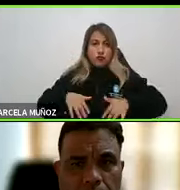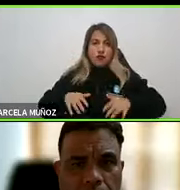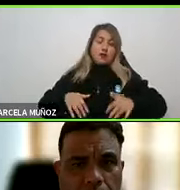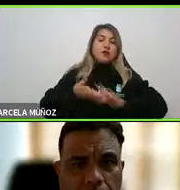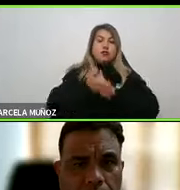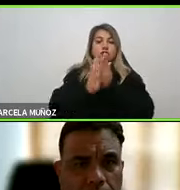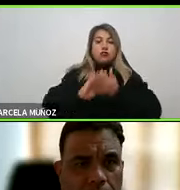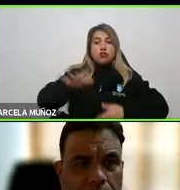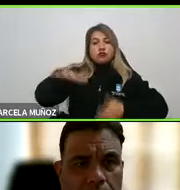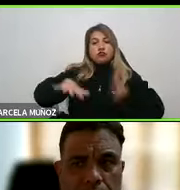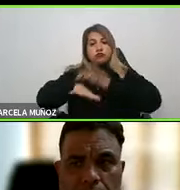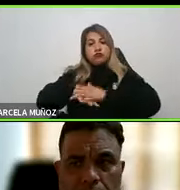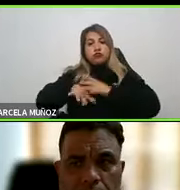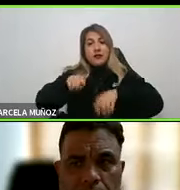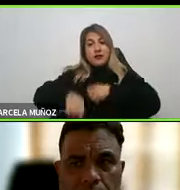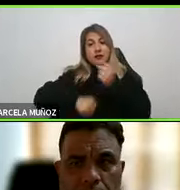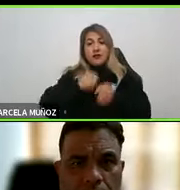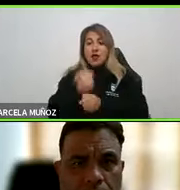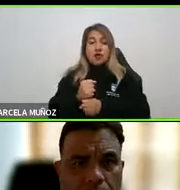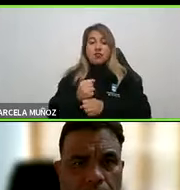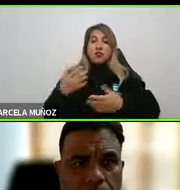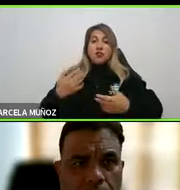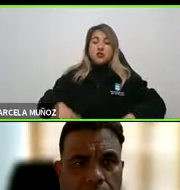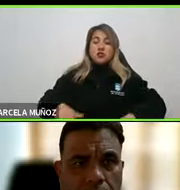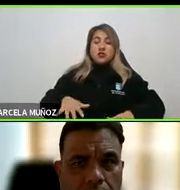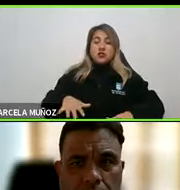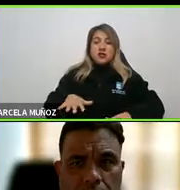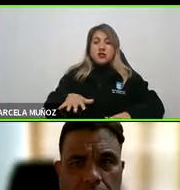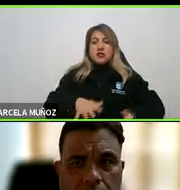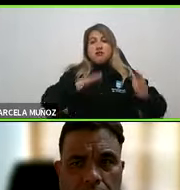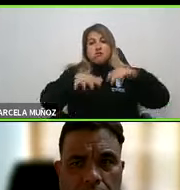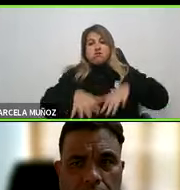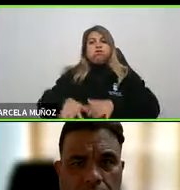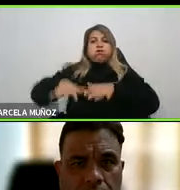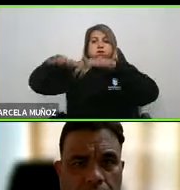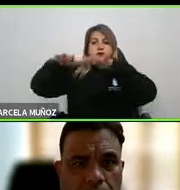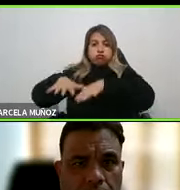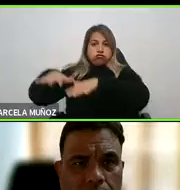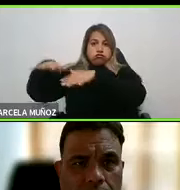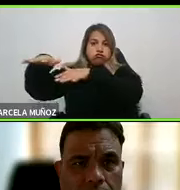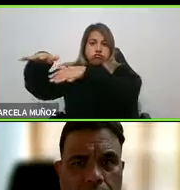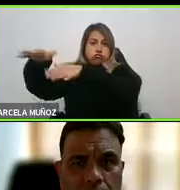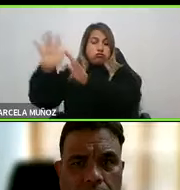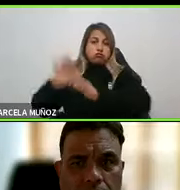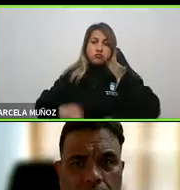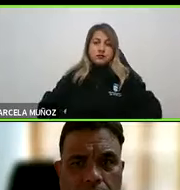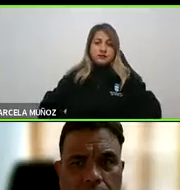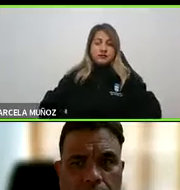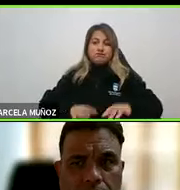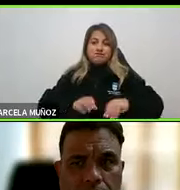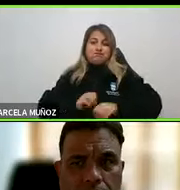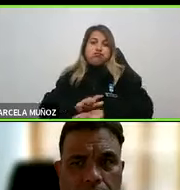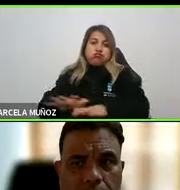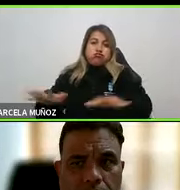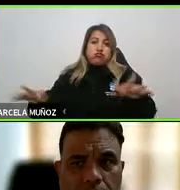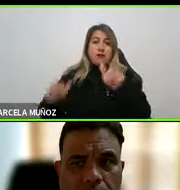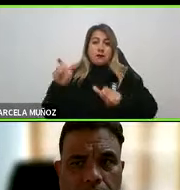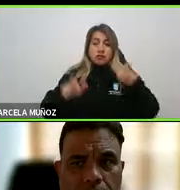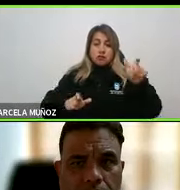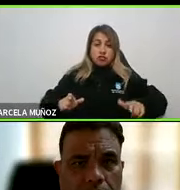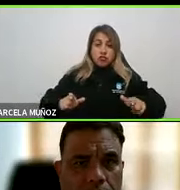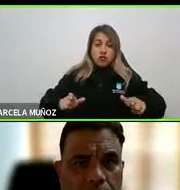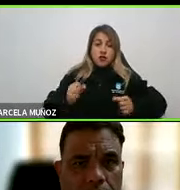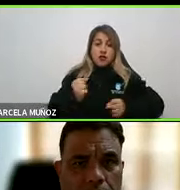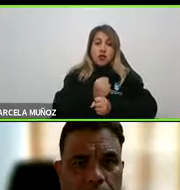canales de Colo Colo, que este año simplemente se desbordó de manera súper fácil, y que al final tuvo que terminar siendo la gente de operaciones